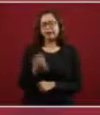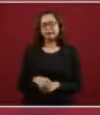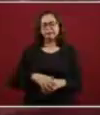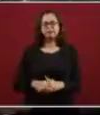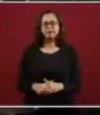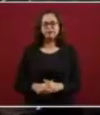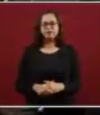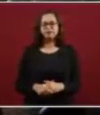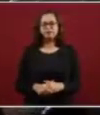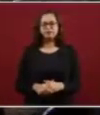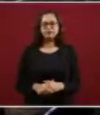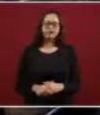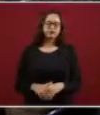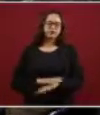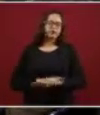Ya.